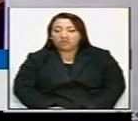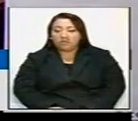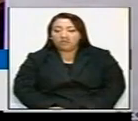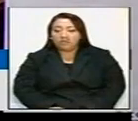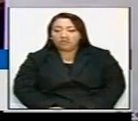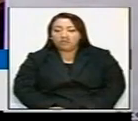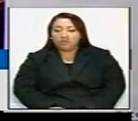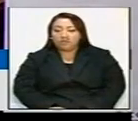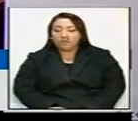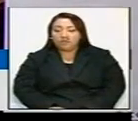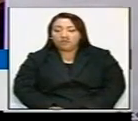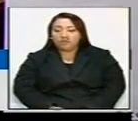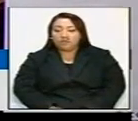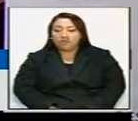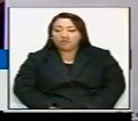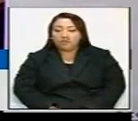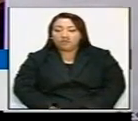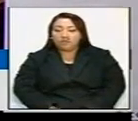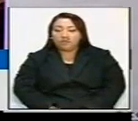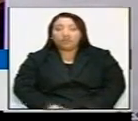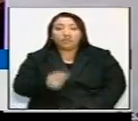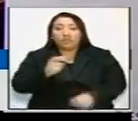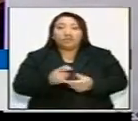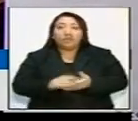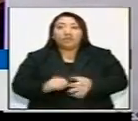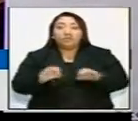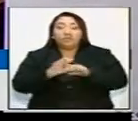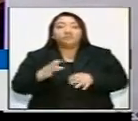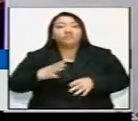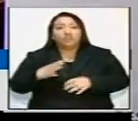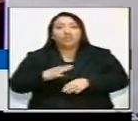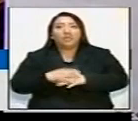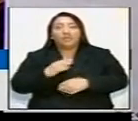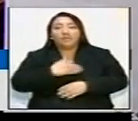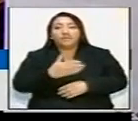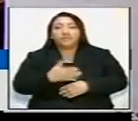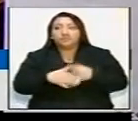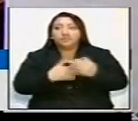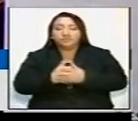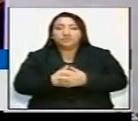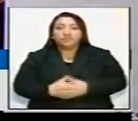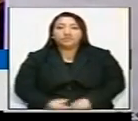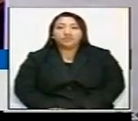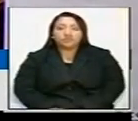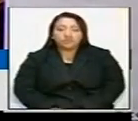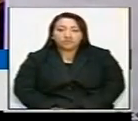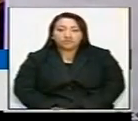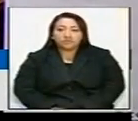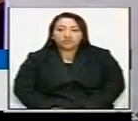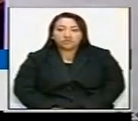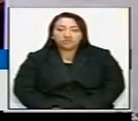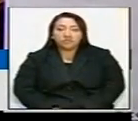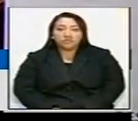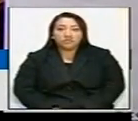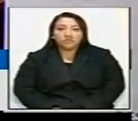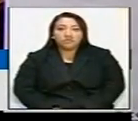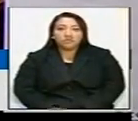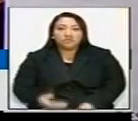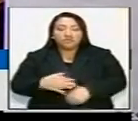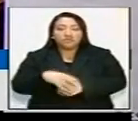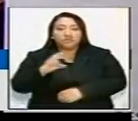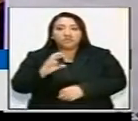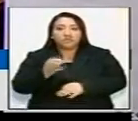para el público, y a un público que es más educado sobre los beneficios, no solamente escucha sobre los costos